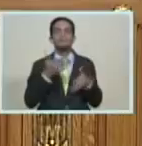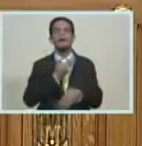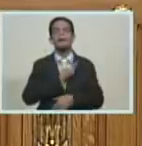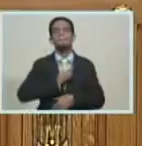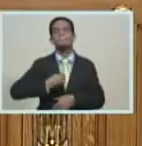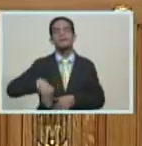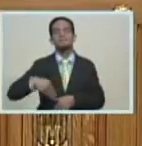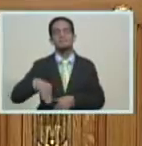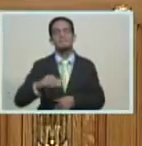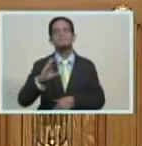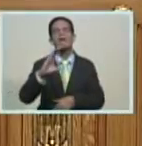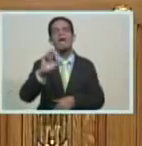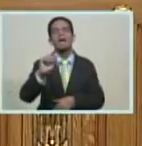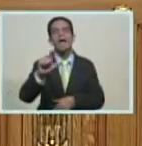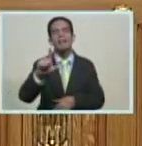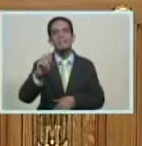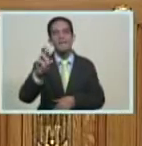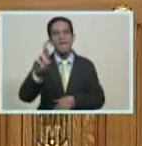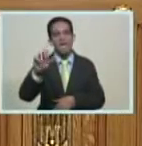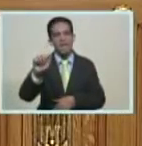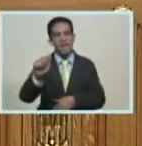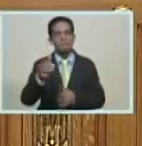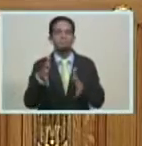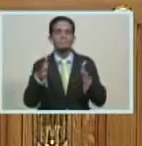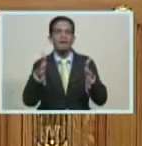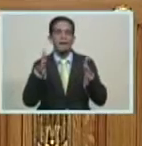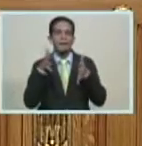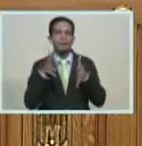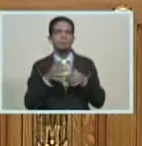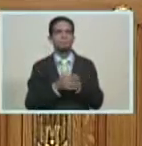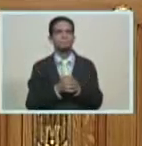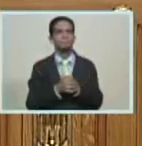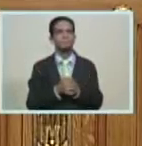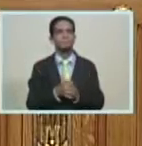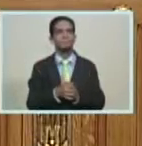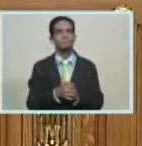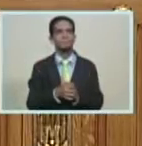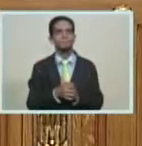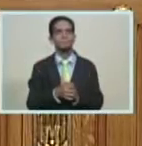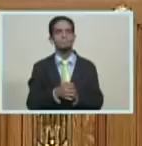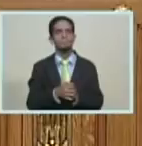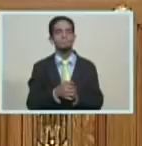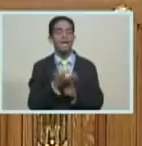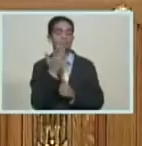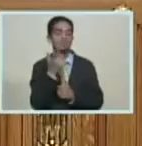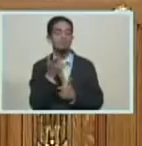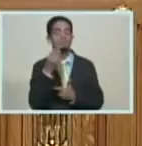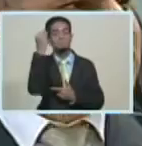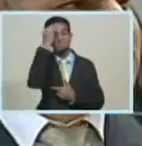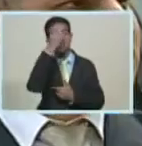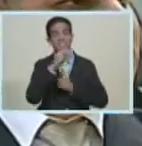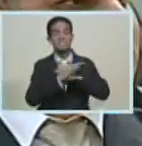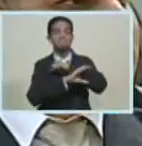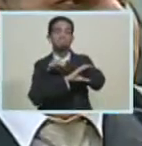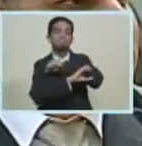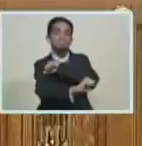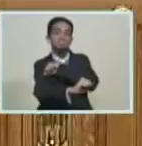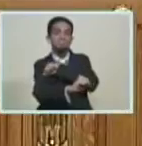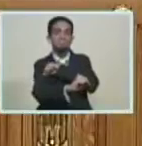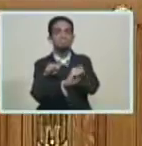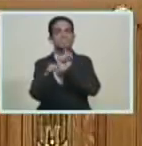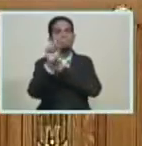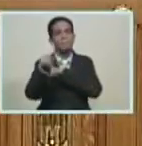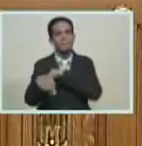Ganó por 5 votos. Yo estoy seguro que le quitaron la victoria al maestro Plito Figueroa. Le robaron la victoria, pero